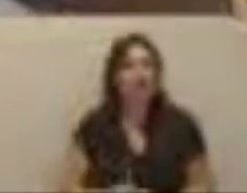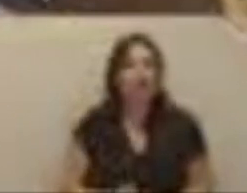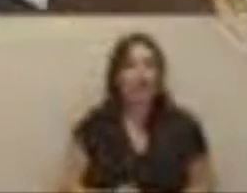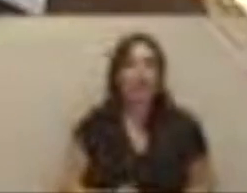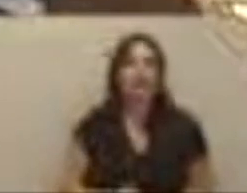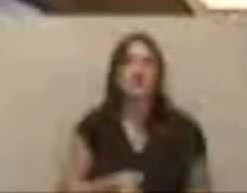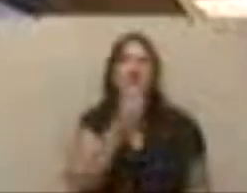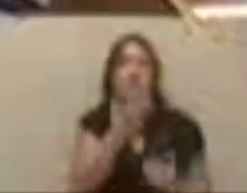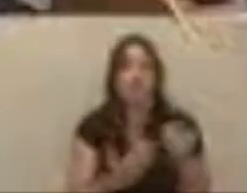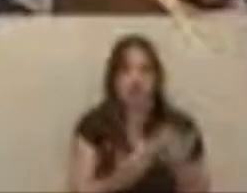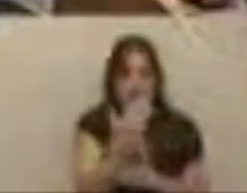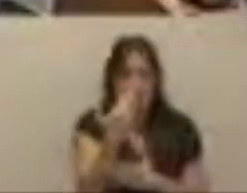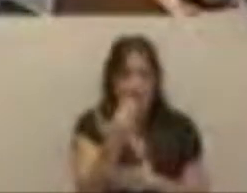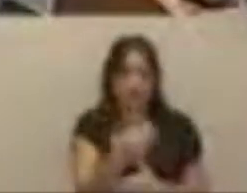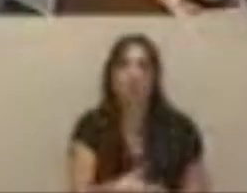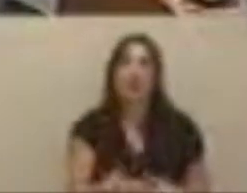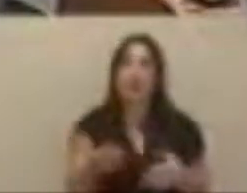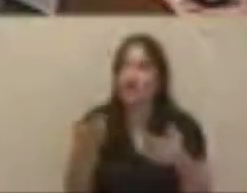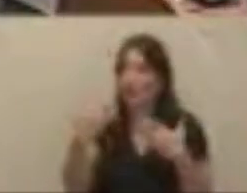Buenos días. Gracias, señor presidente.